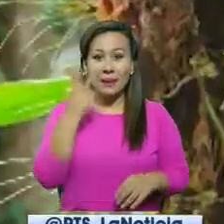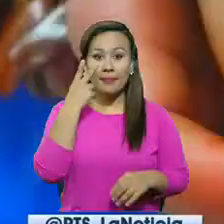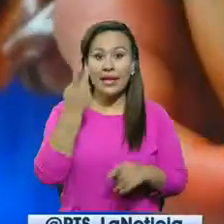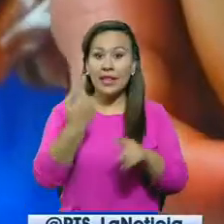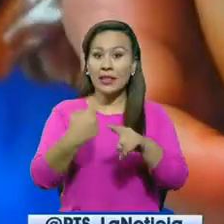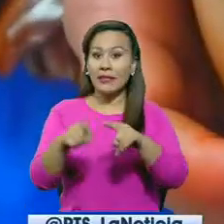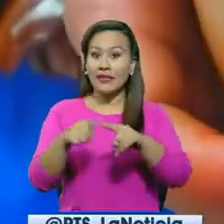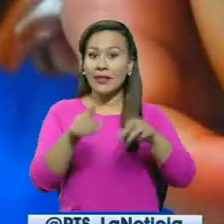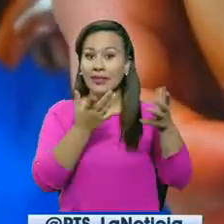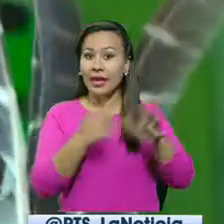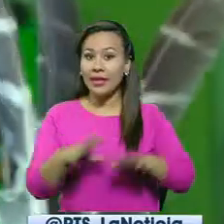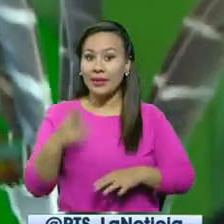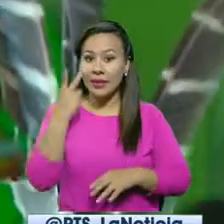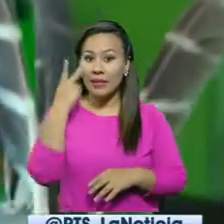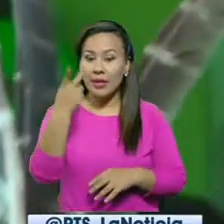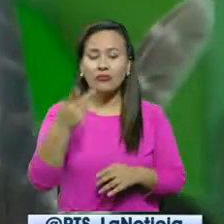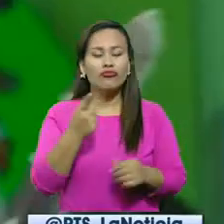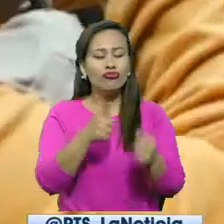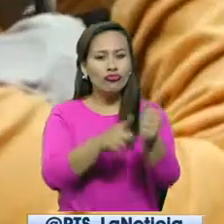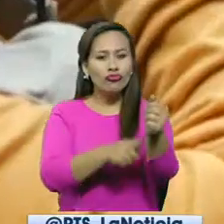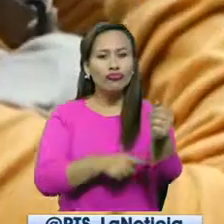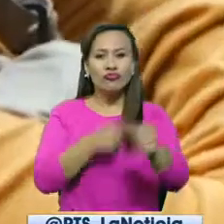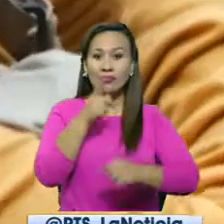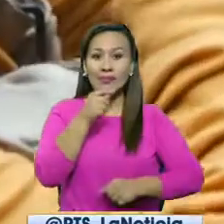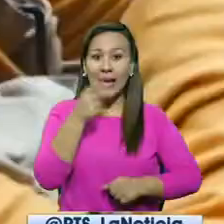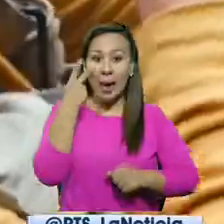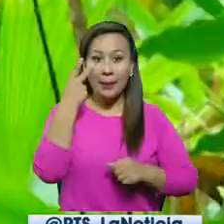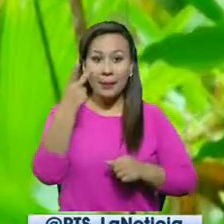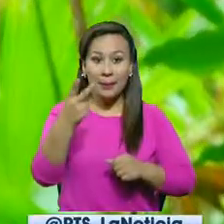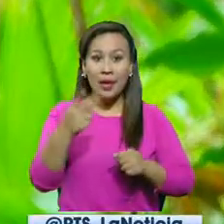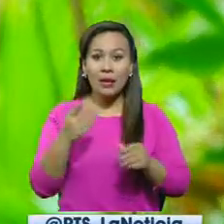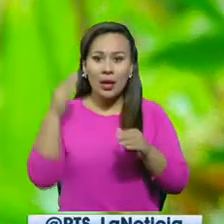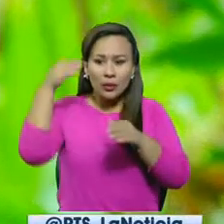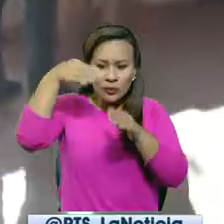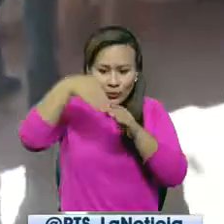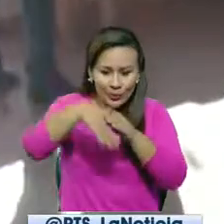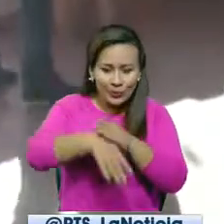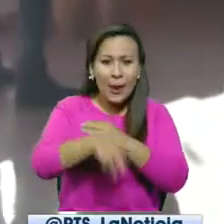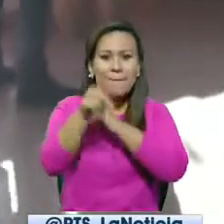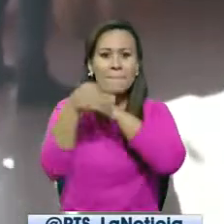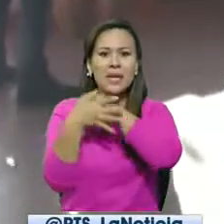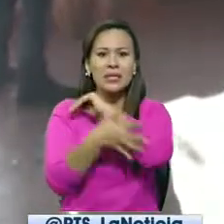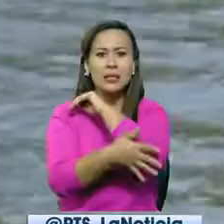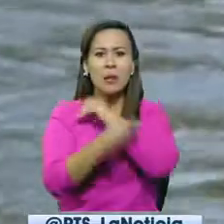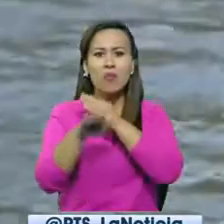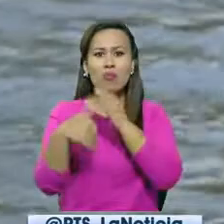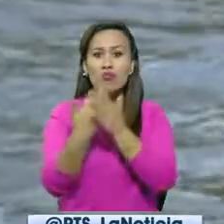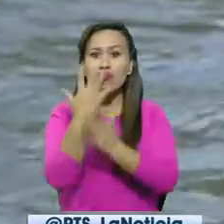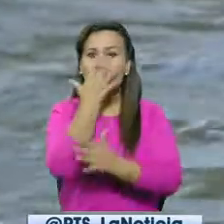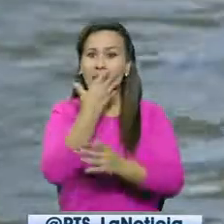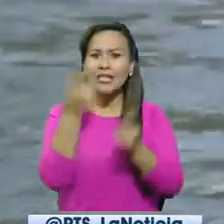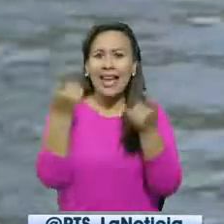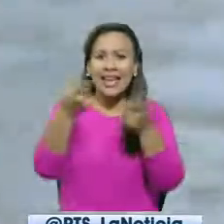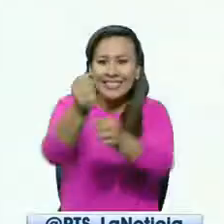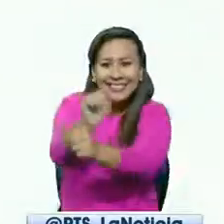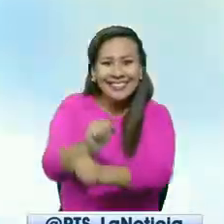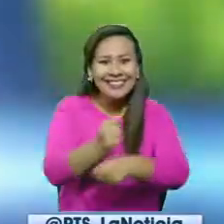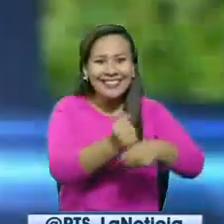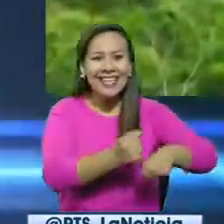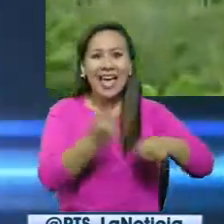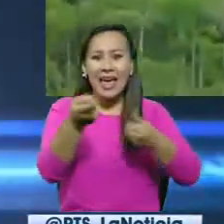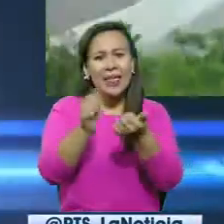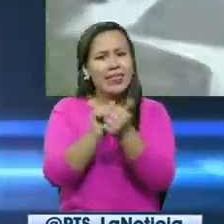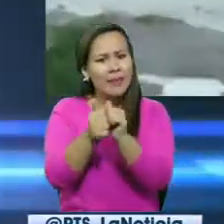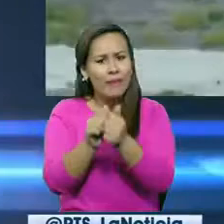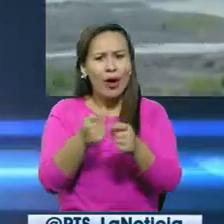aventura, selva y tradiciones es lo que se puede descubrir en la provincia de Pastaza, lugar idóneo para visitar durante el feriado. Que